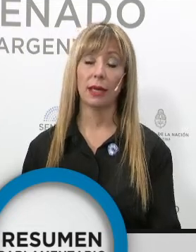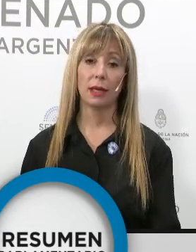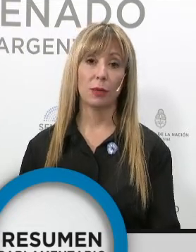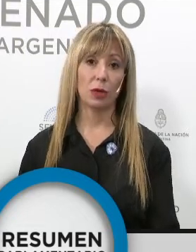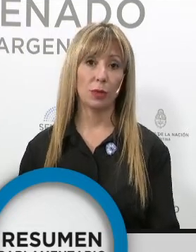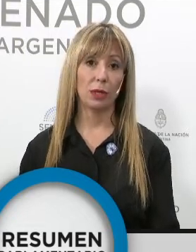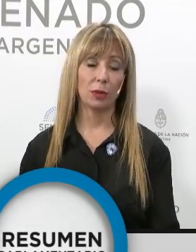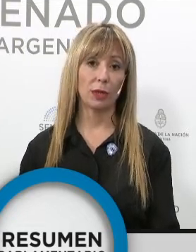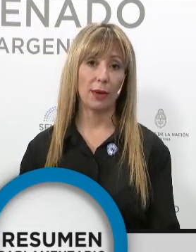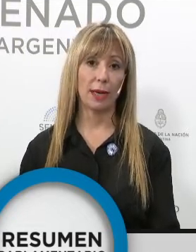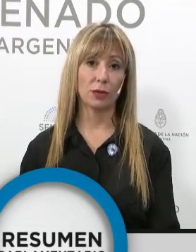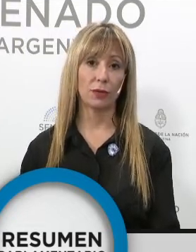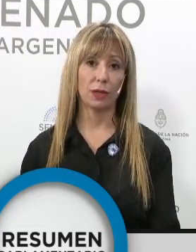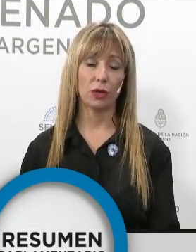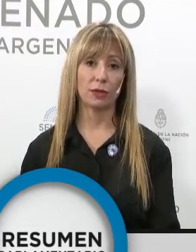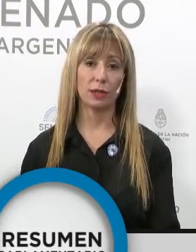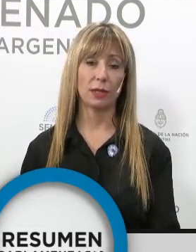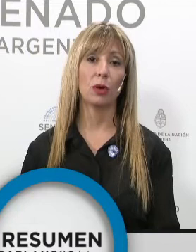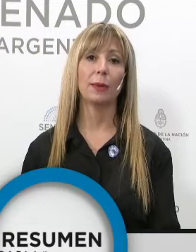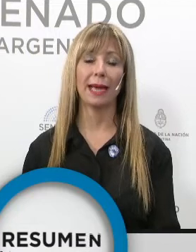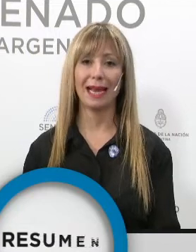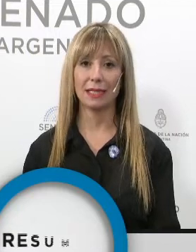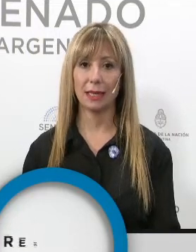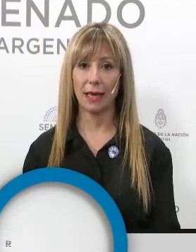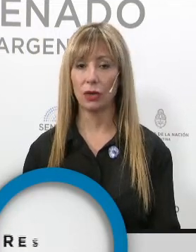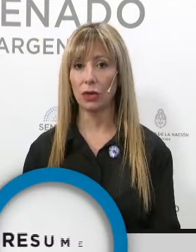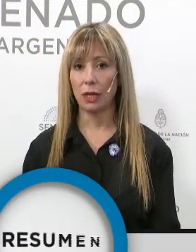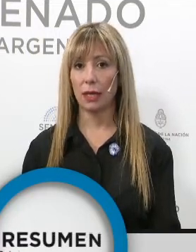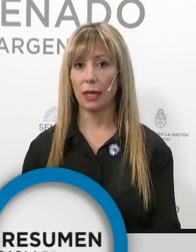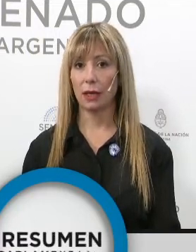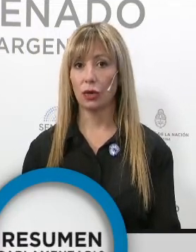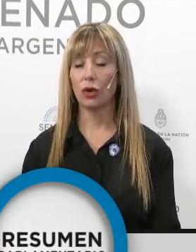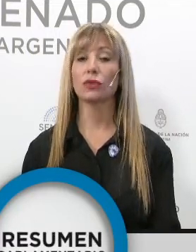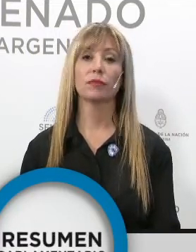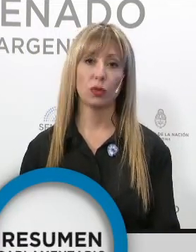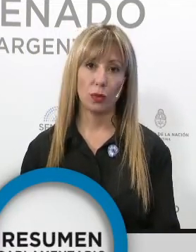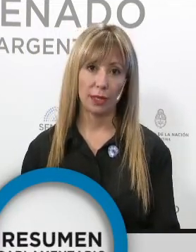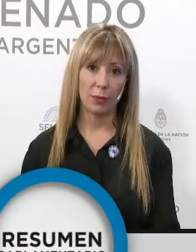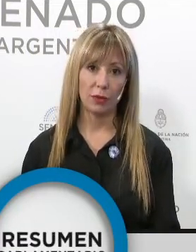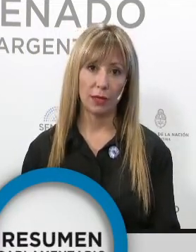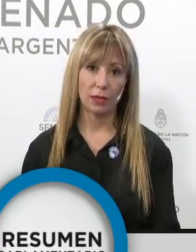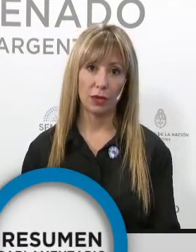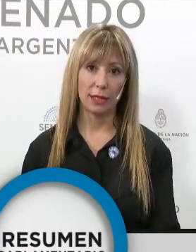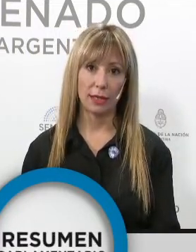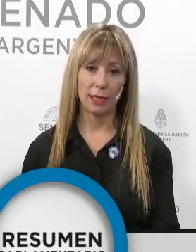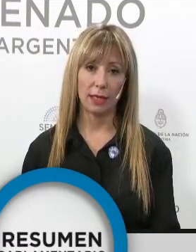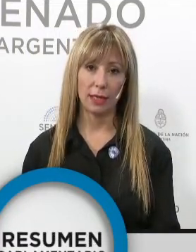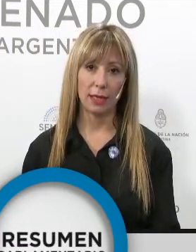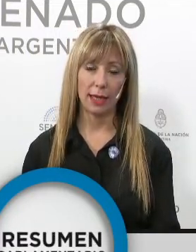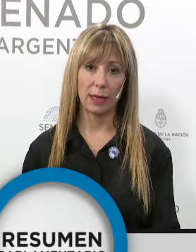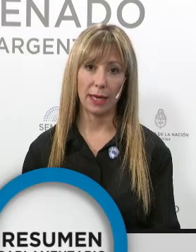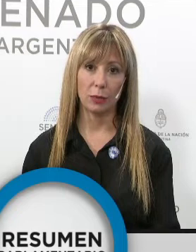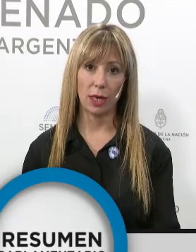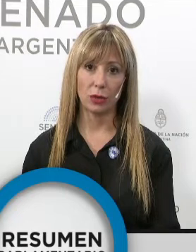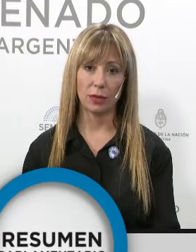como le preguntaba Sofi, ¿no? Si vuelve al Senado, con supuestas modificaciones de